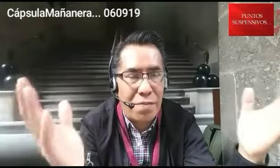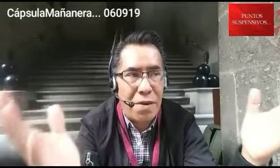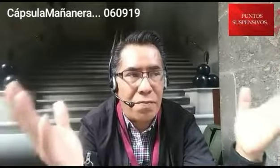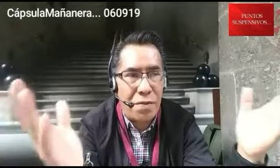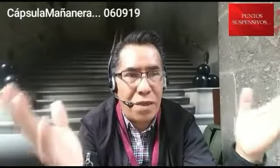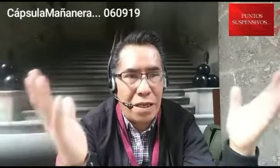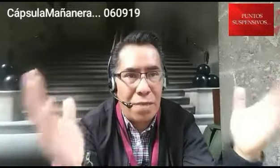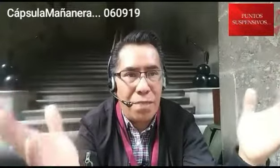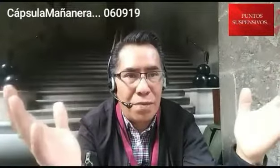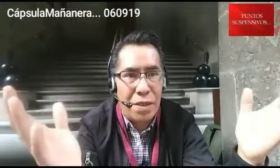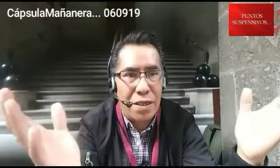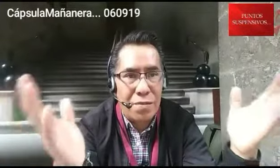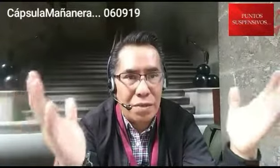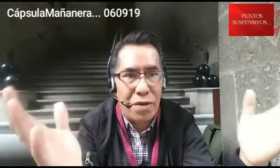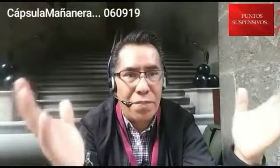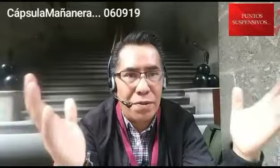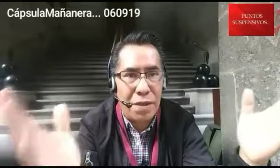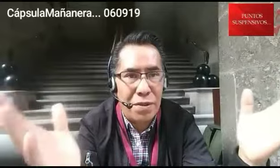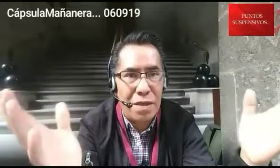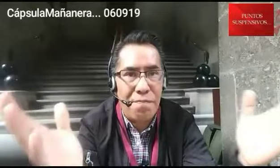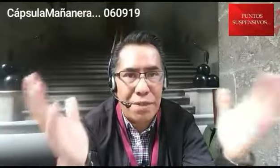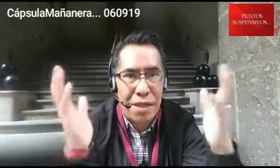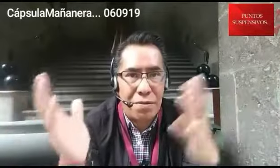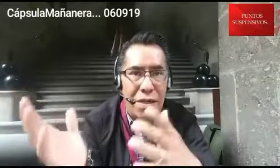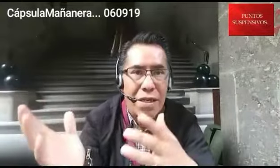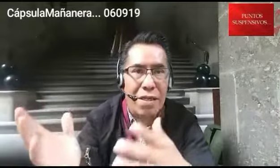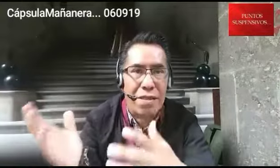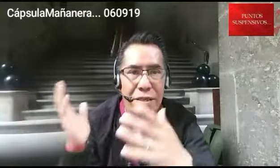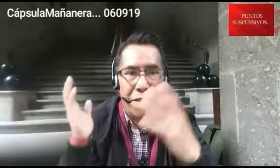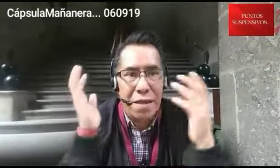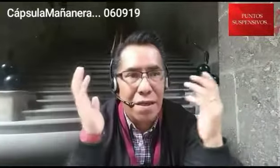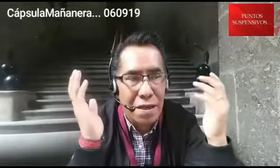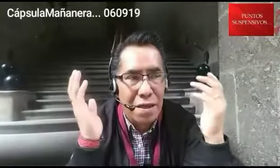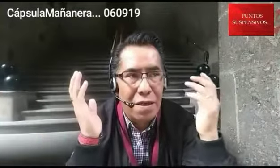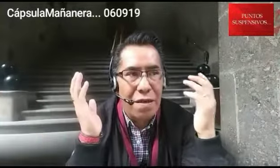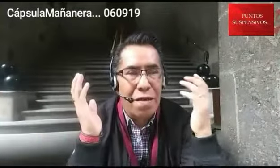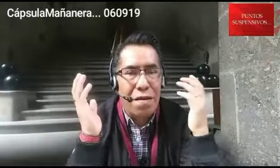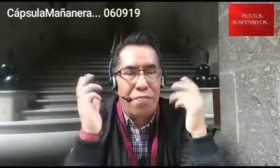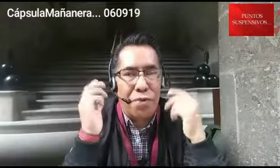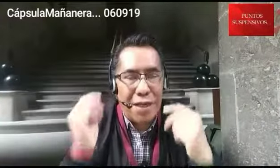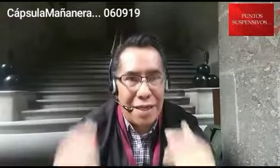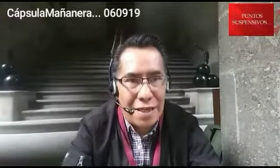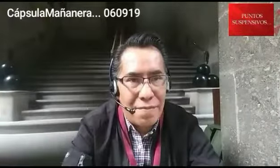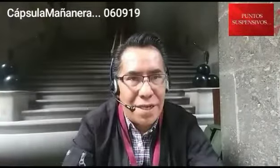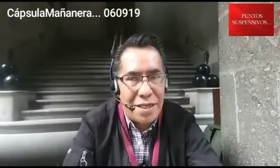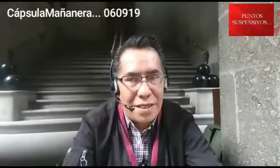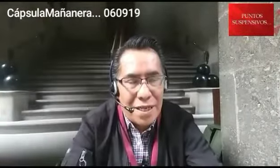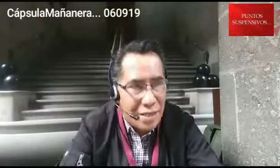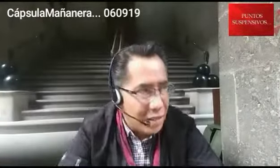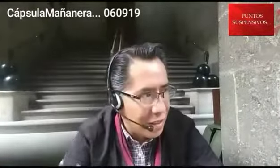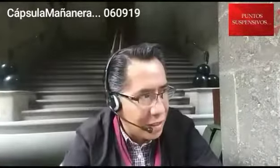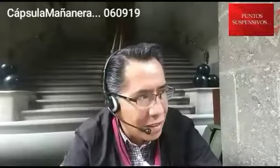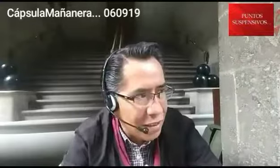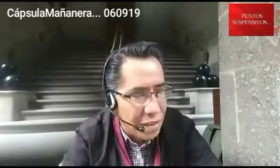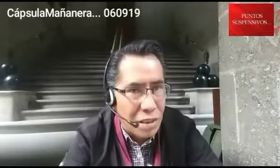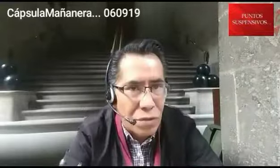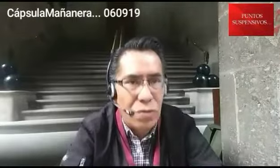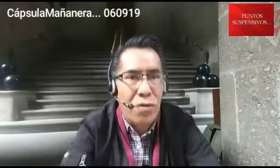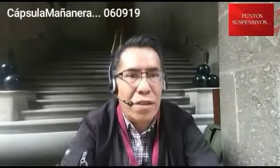le empezó a escarbar un poco el equipo de Andrés Manuel López Obrador y empezaron ya a salir porquería,